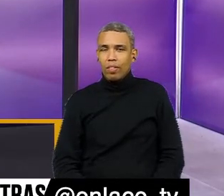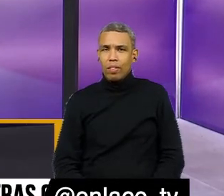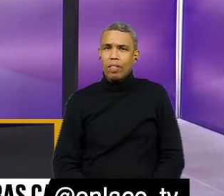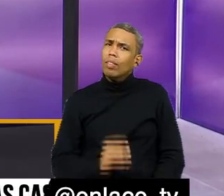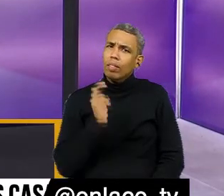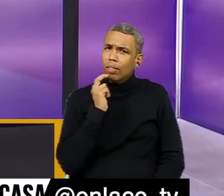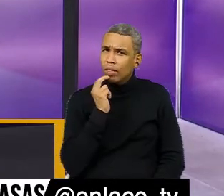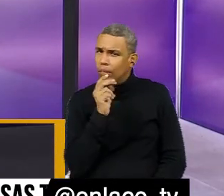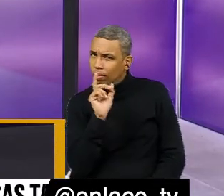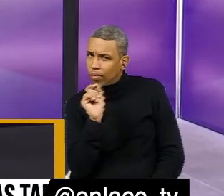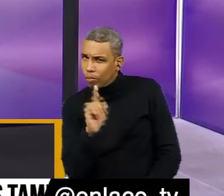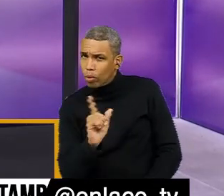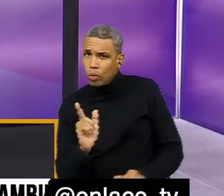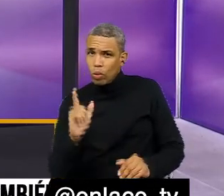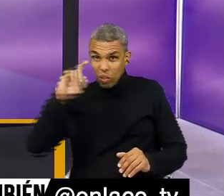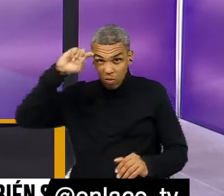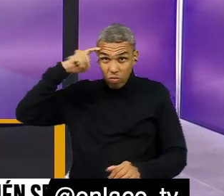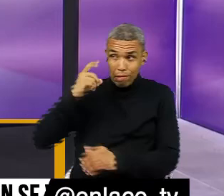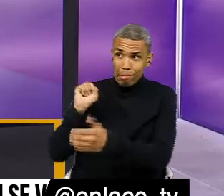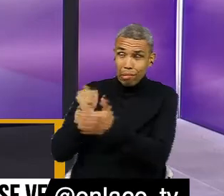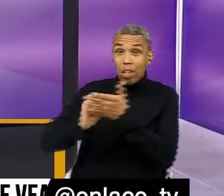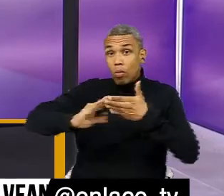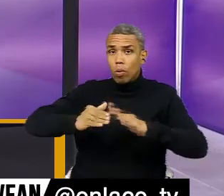este hueco de alto peligro.